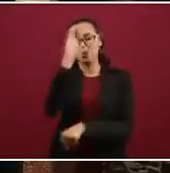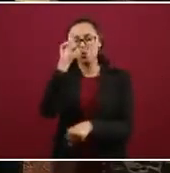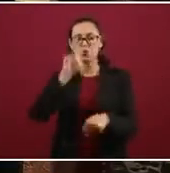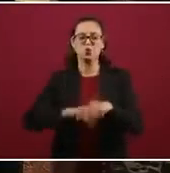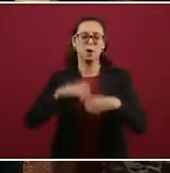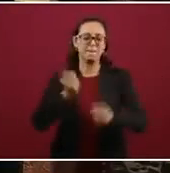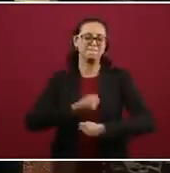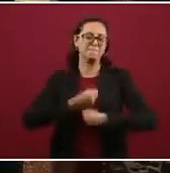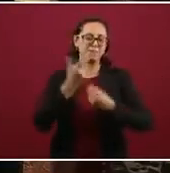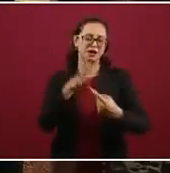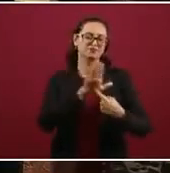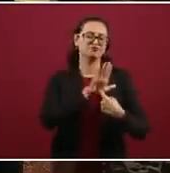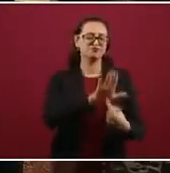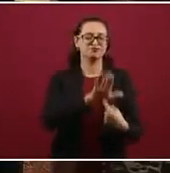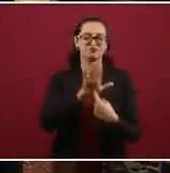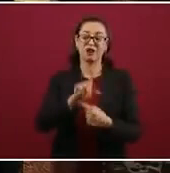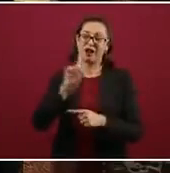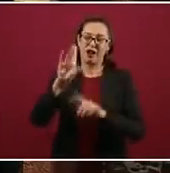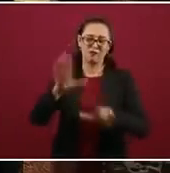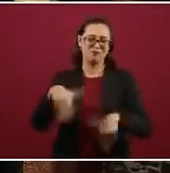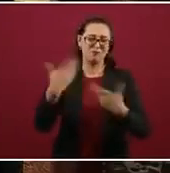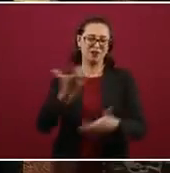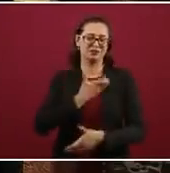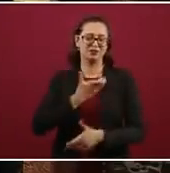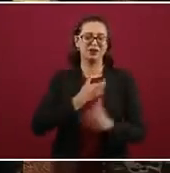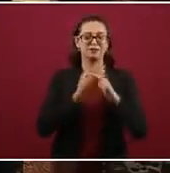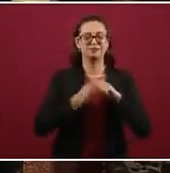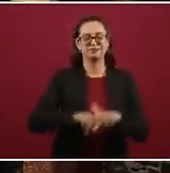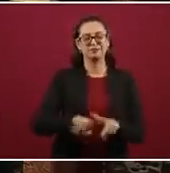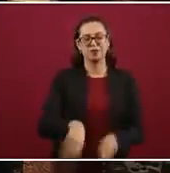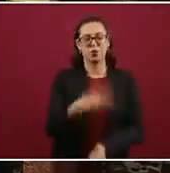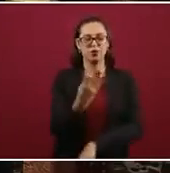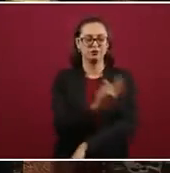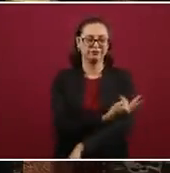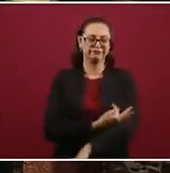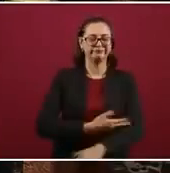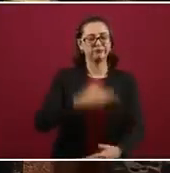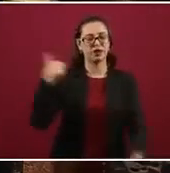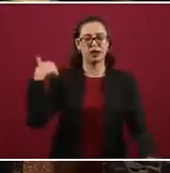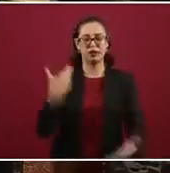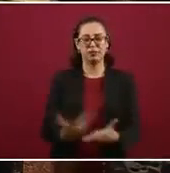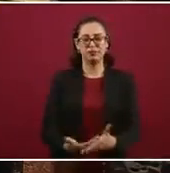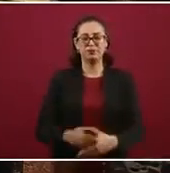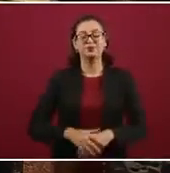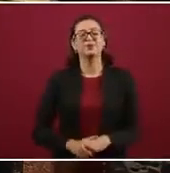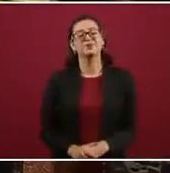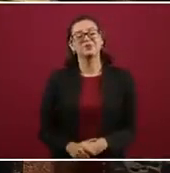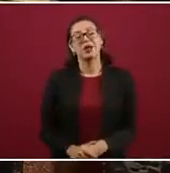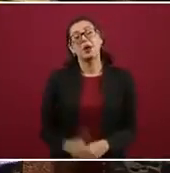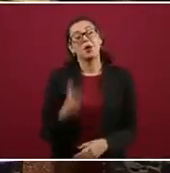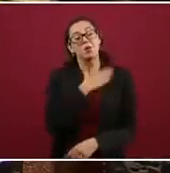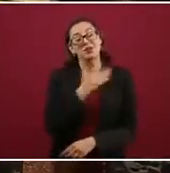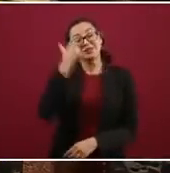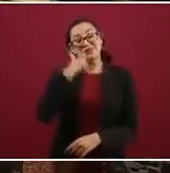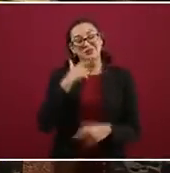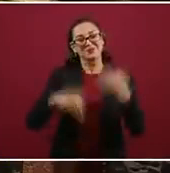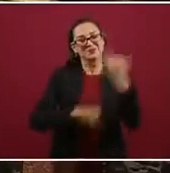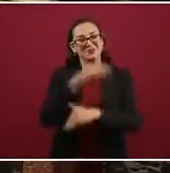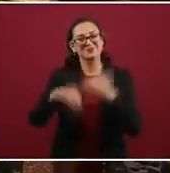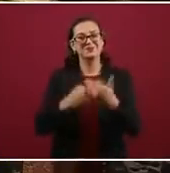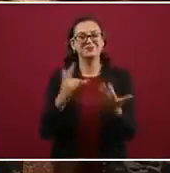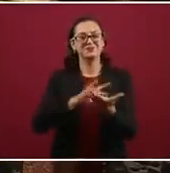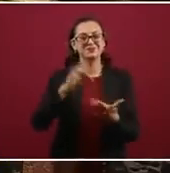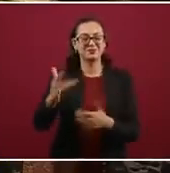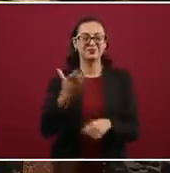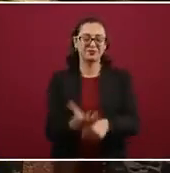llevado a cabo en este espacio en el Zócalo desde las 4 de la tarde. Y antes que nada, muy buenas noches, gracias por acompañarnos en esta transmisión